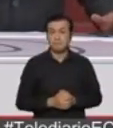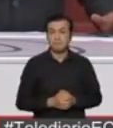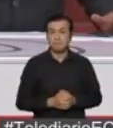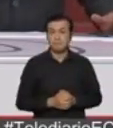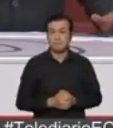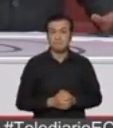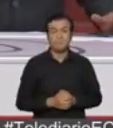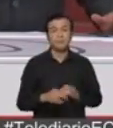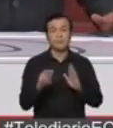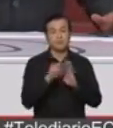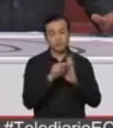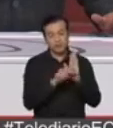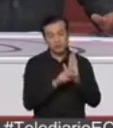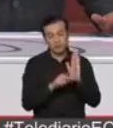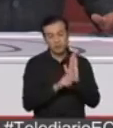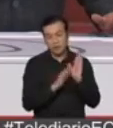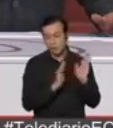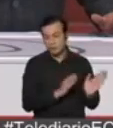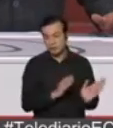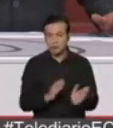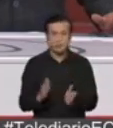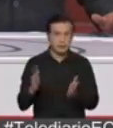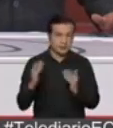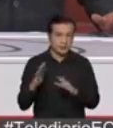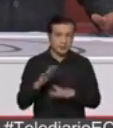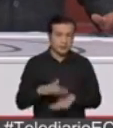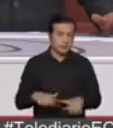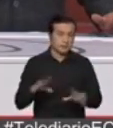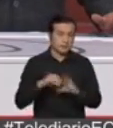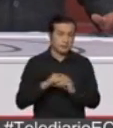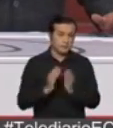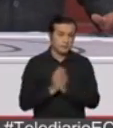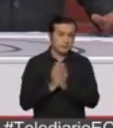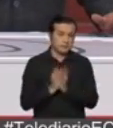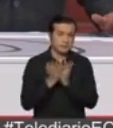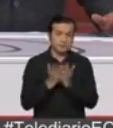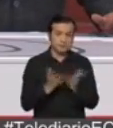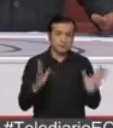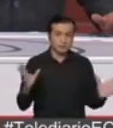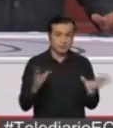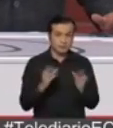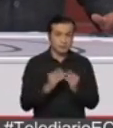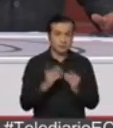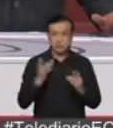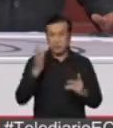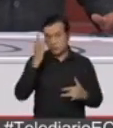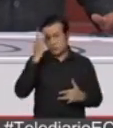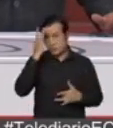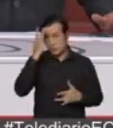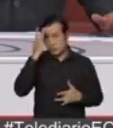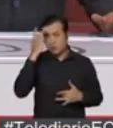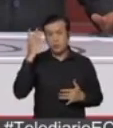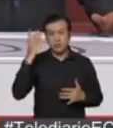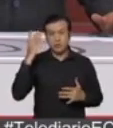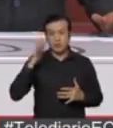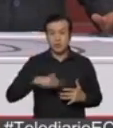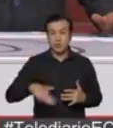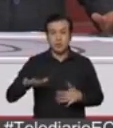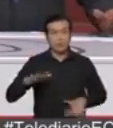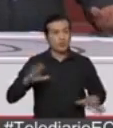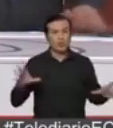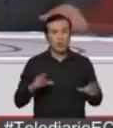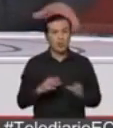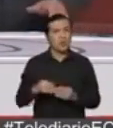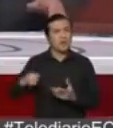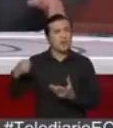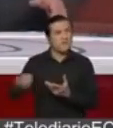En los protocolos logísticos que se llevan adelante en los puertos hay toda la desinfección para el caso de los contenedores. Por lo tanto,